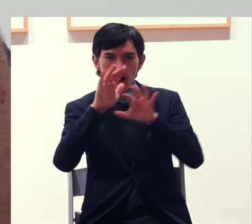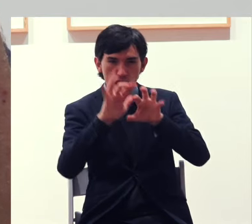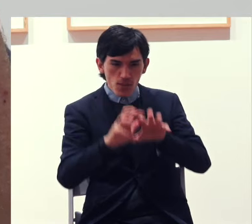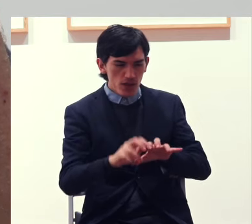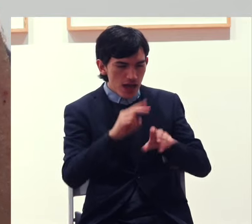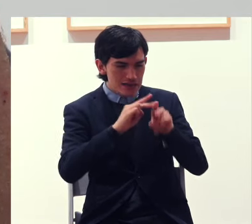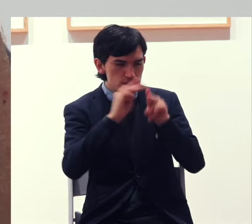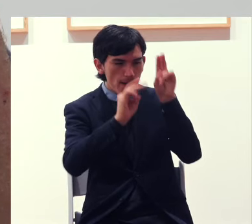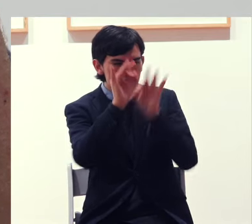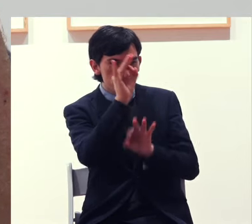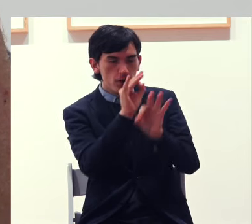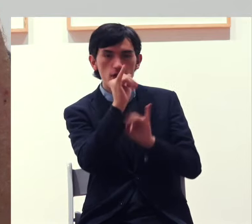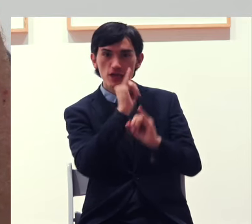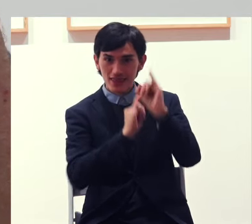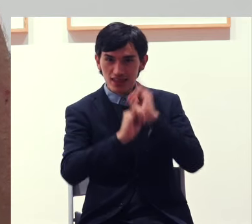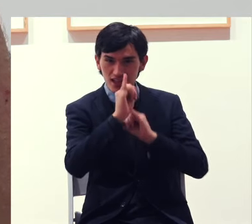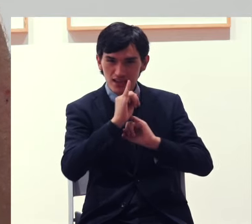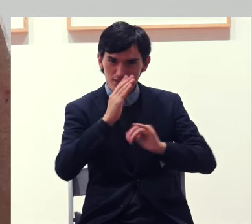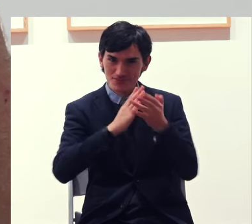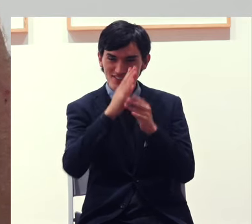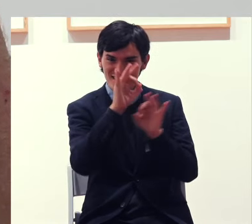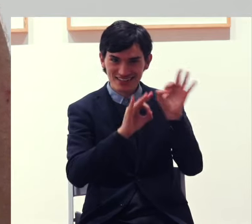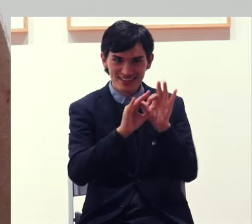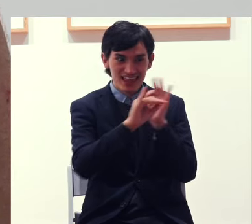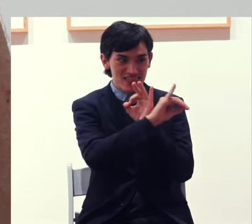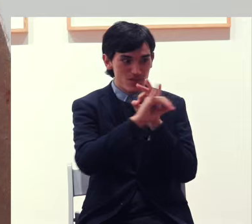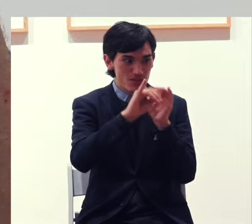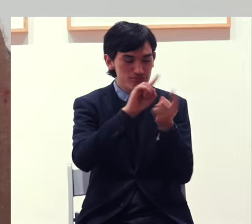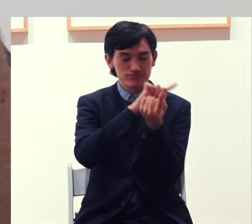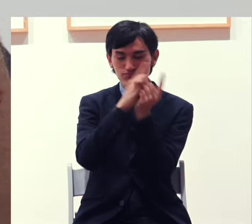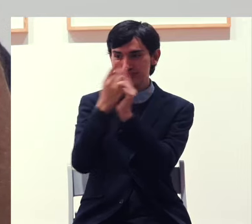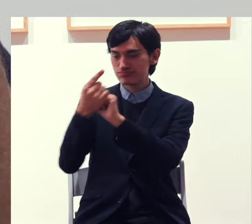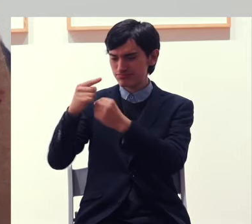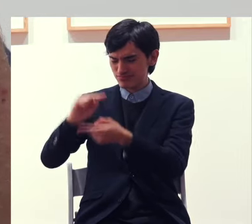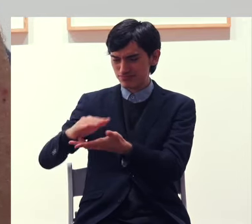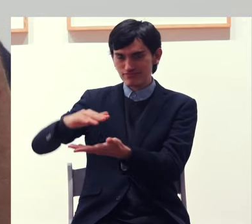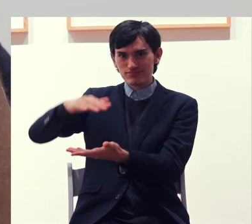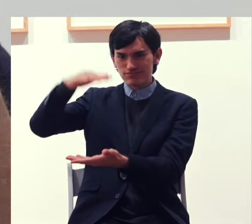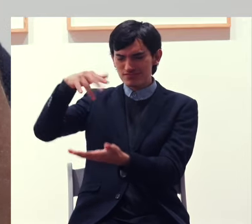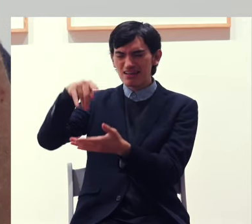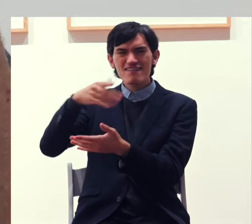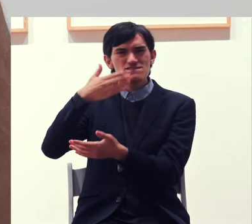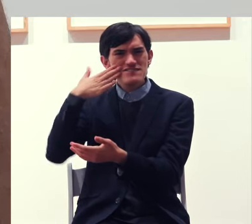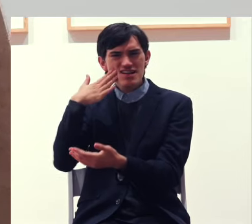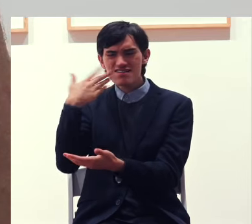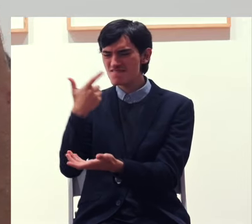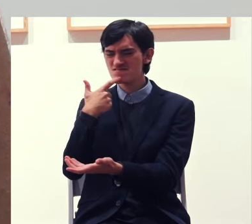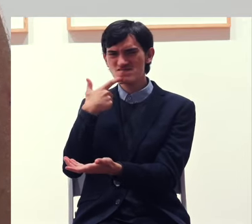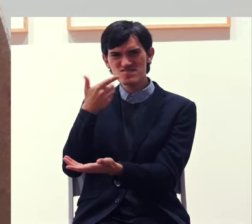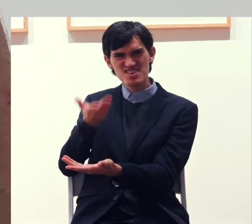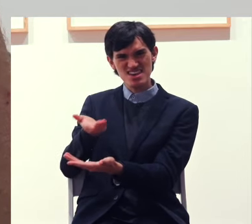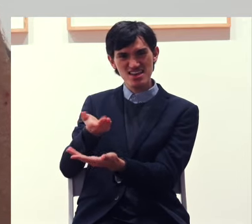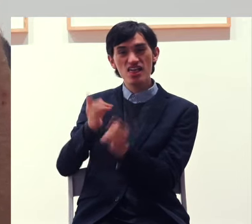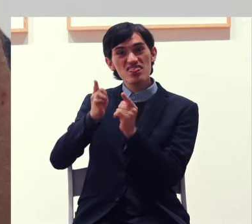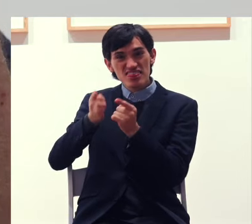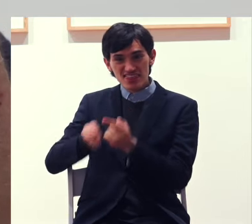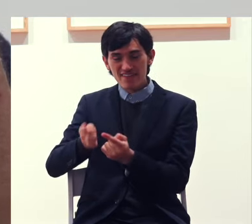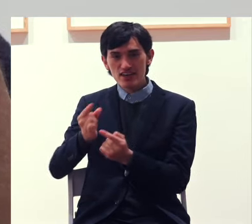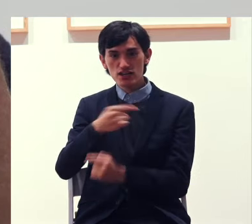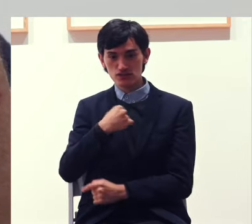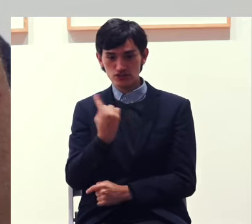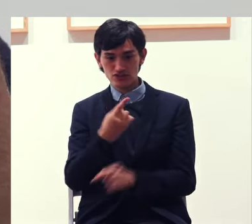comienza en el computador con la construcción de un modelo digital y termina en nuestras manos en una maqueta blanca y fea